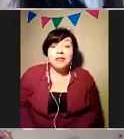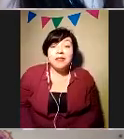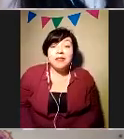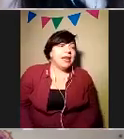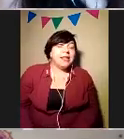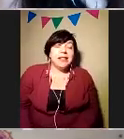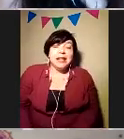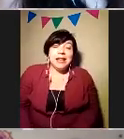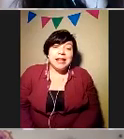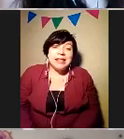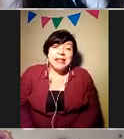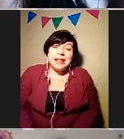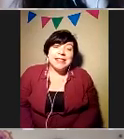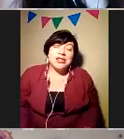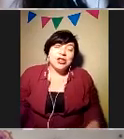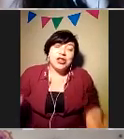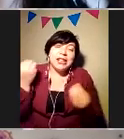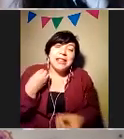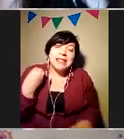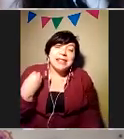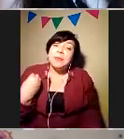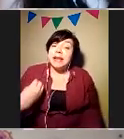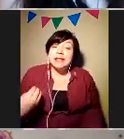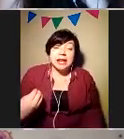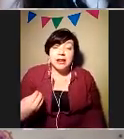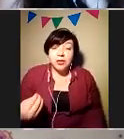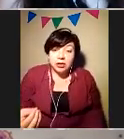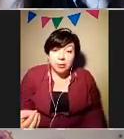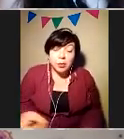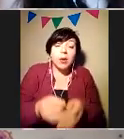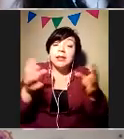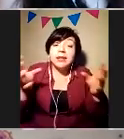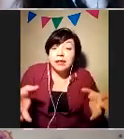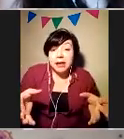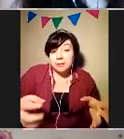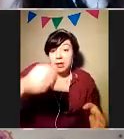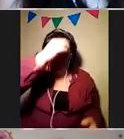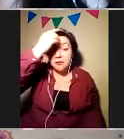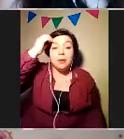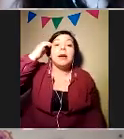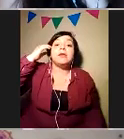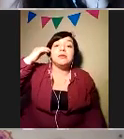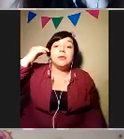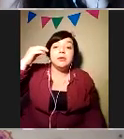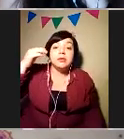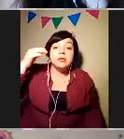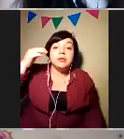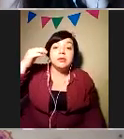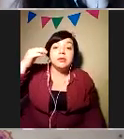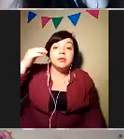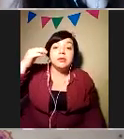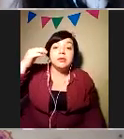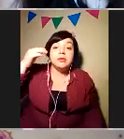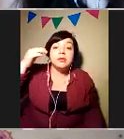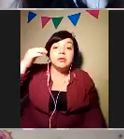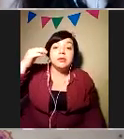para cambiar nuestras. Sí. Yo creo que esa es la esperanza que en el fondo tenemos. Nunca es tarde para cambiar nuestra forma de consumo.